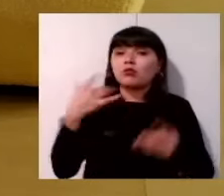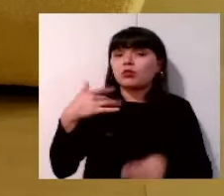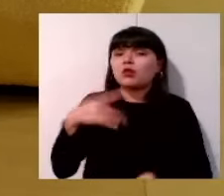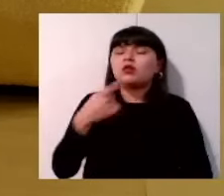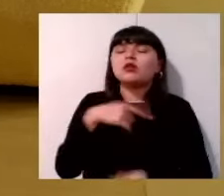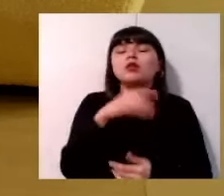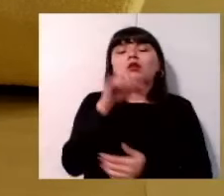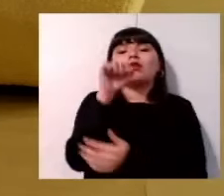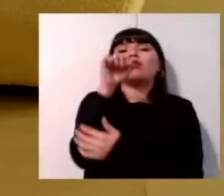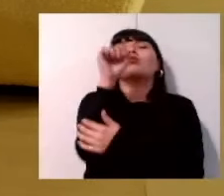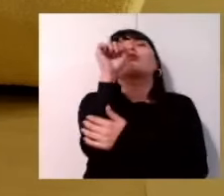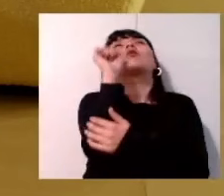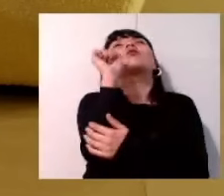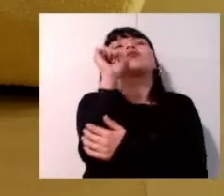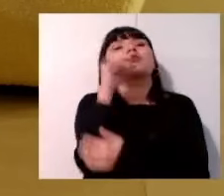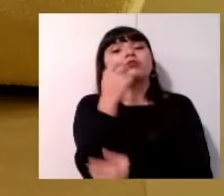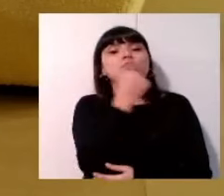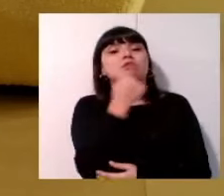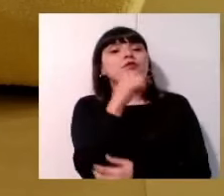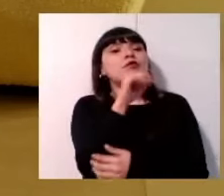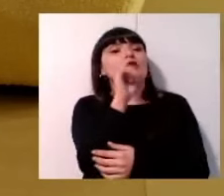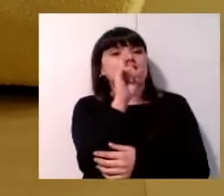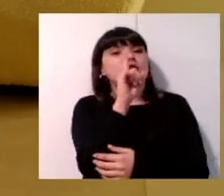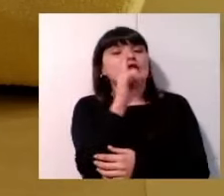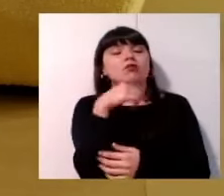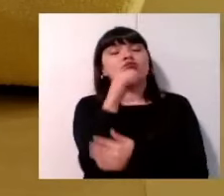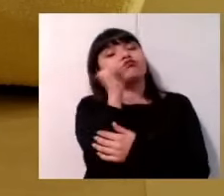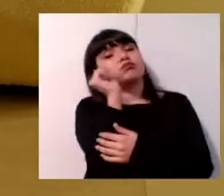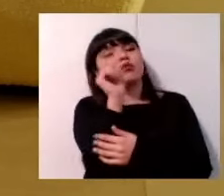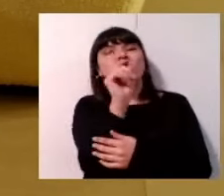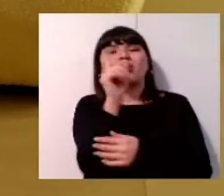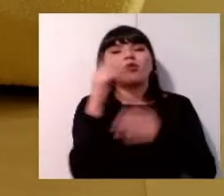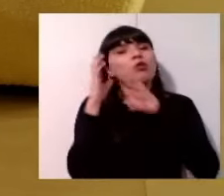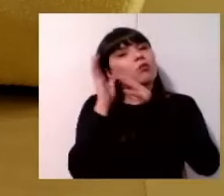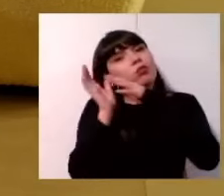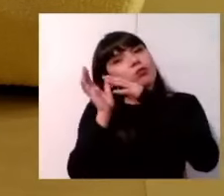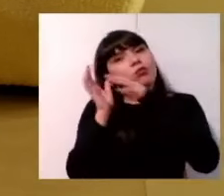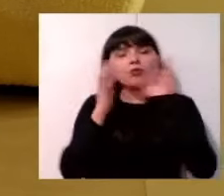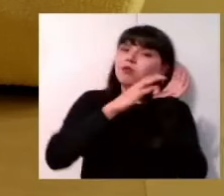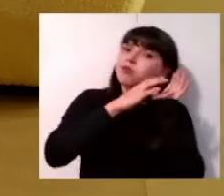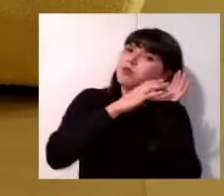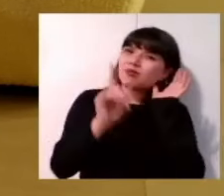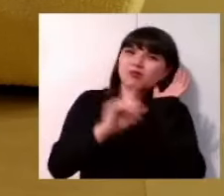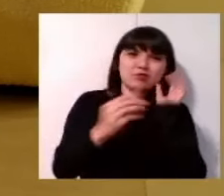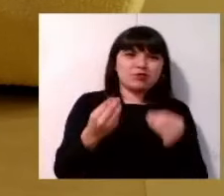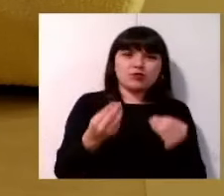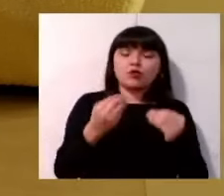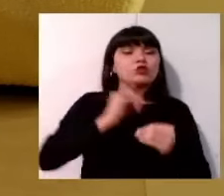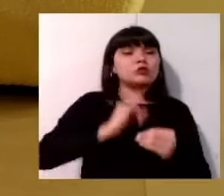boca abajo, tampoco de lado. Estos cojines para ponerlos de lado tampoco son buenos, siempre boca arriba. Y